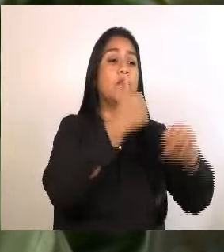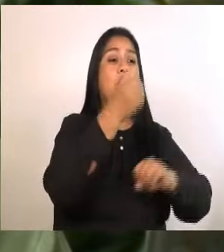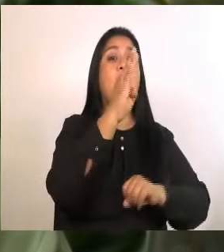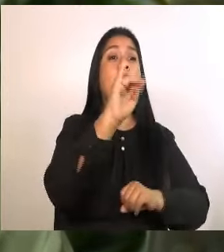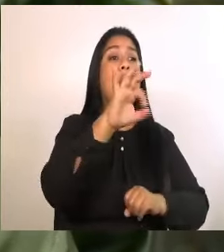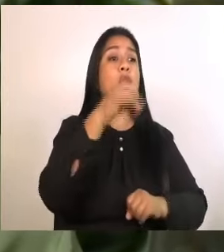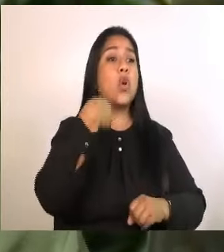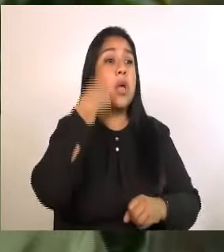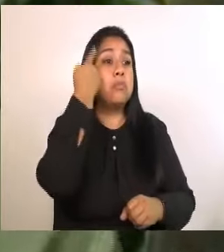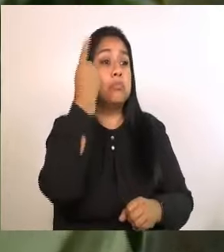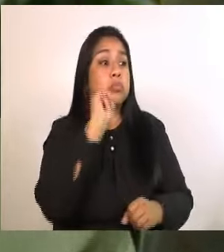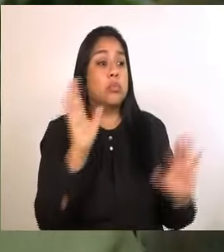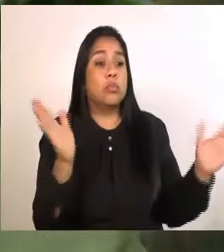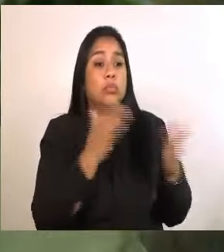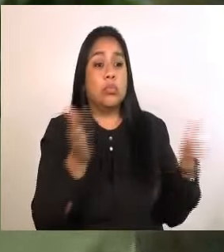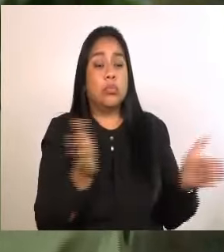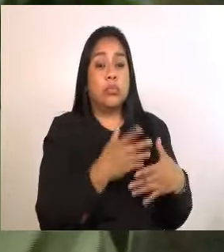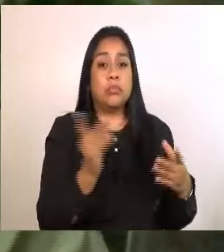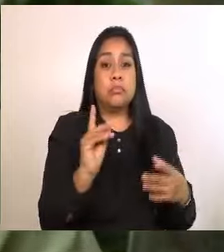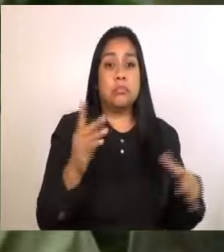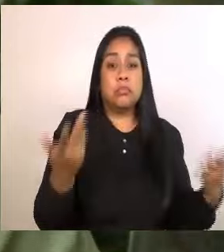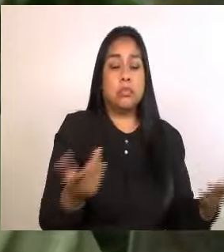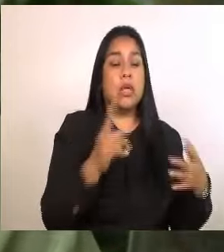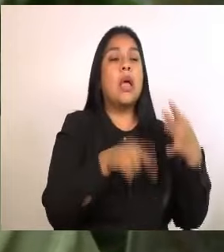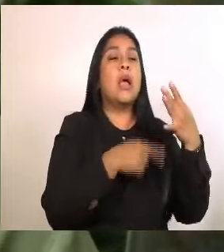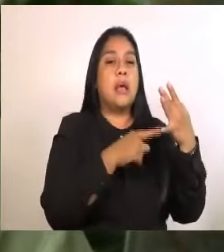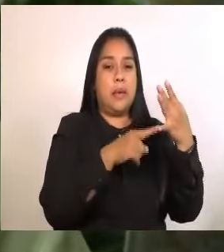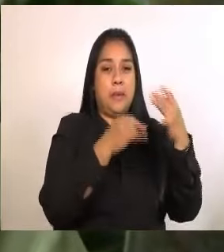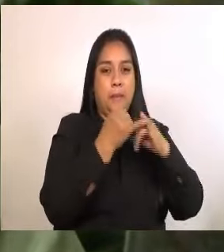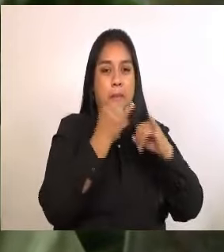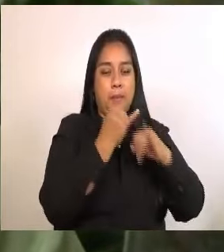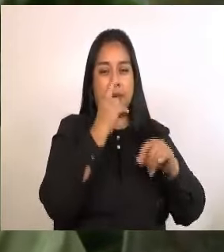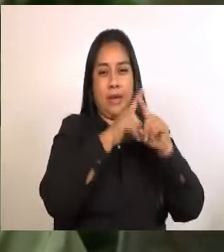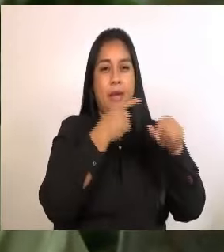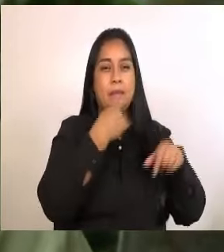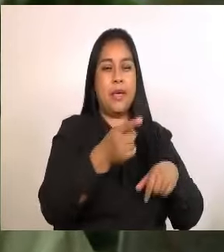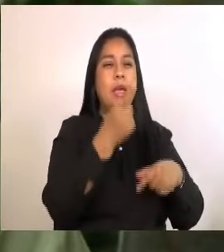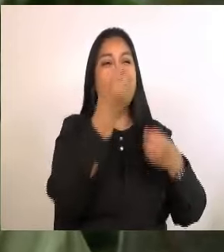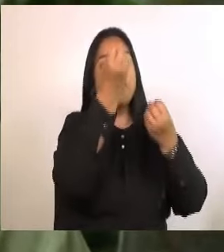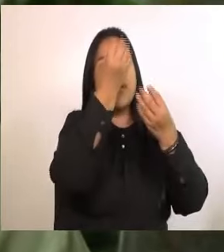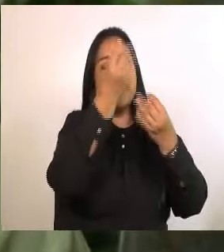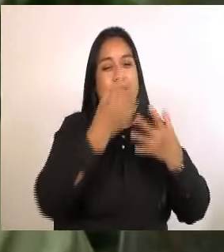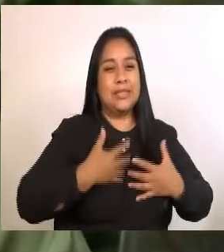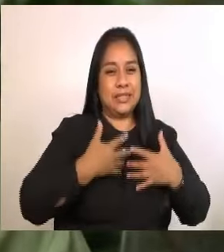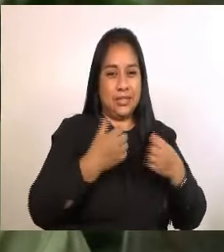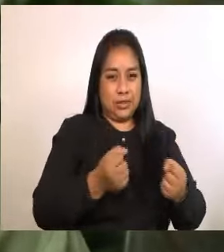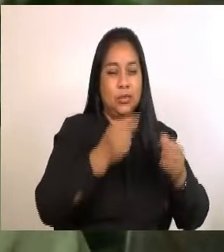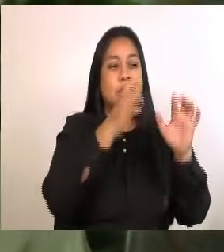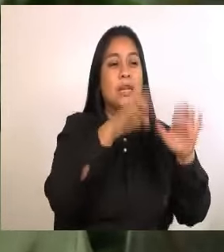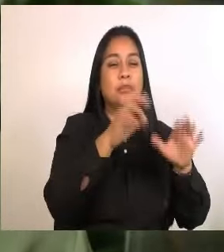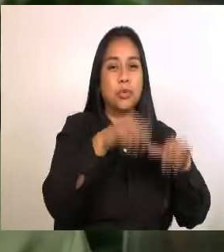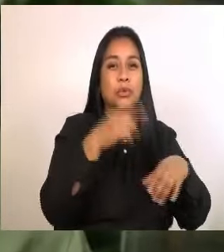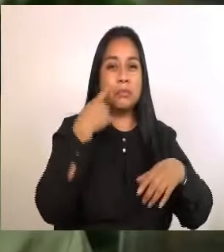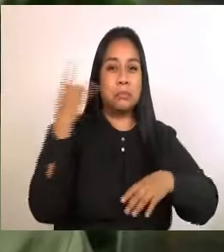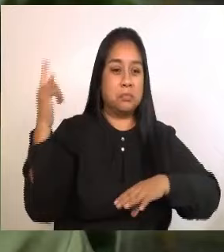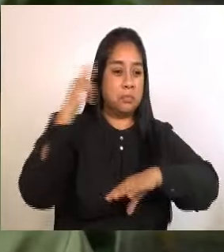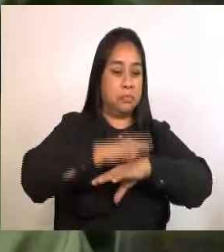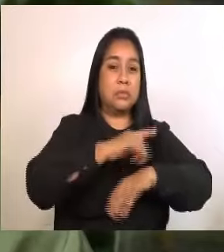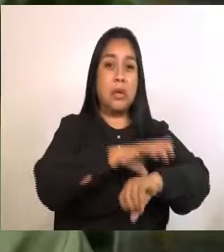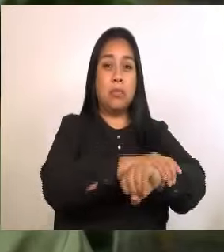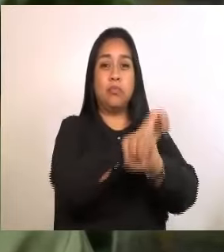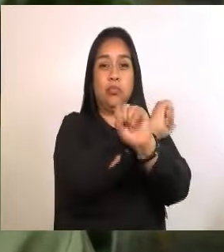su paradero. Gracias. Y por último, si hay información sobre el estado de salud de las personas que salieron encarceladas, ya